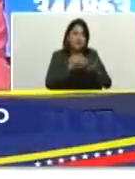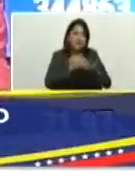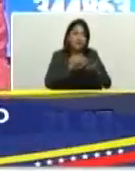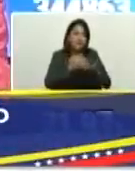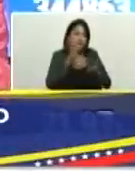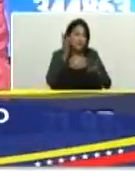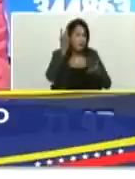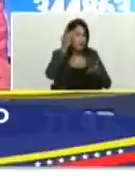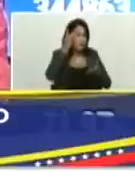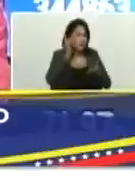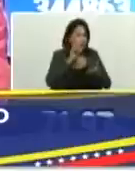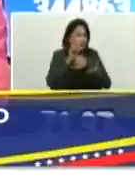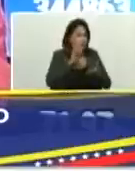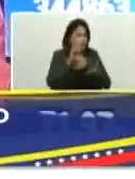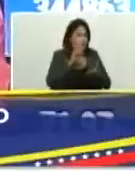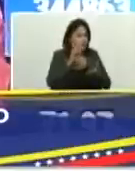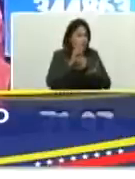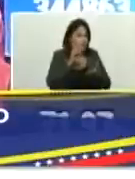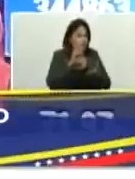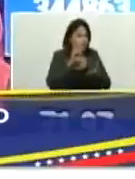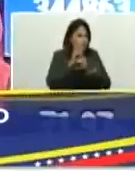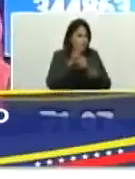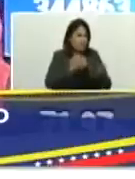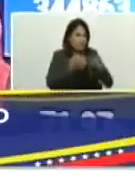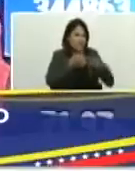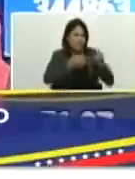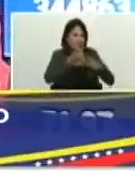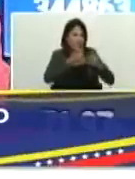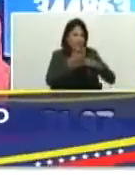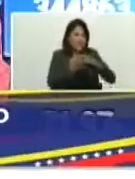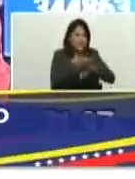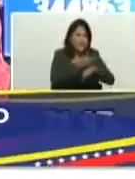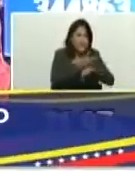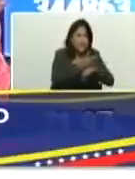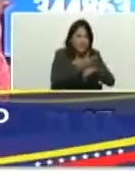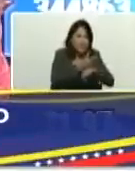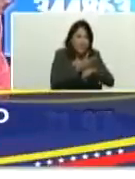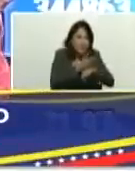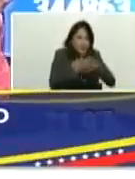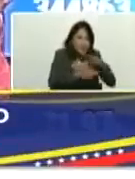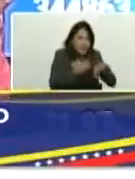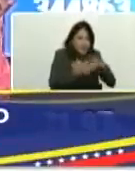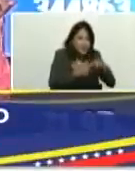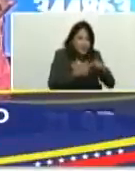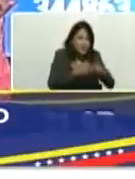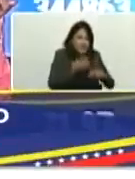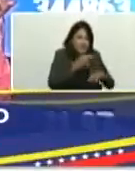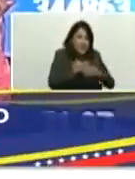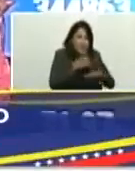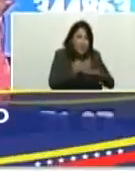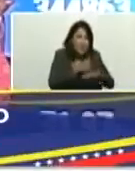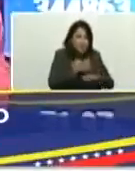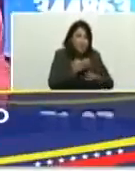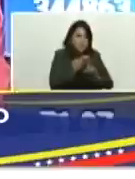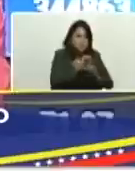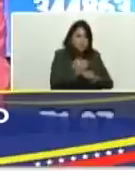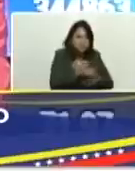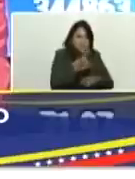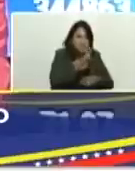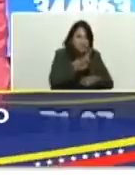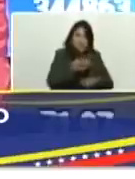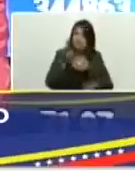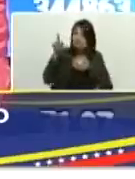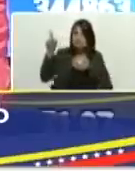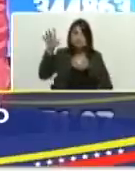que salgan a acusar al gobierno revolucionario de los daños que ellos han hecho, de los daños que